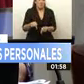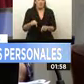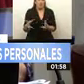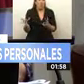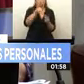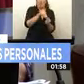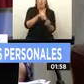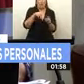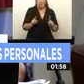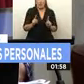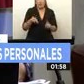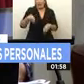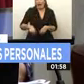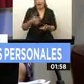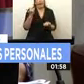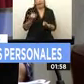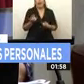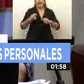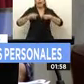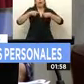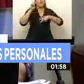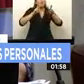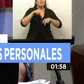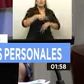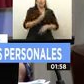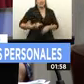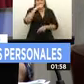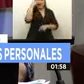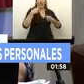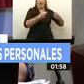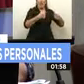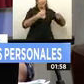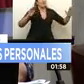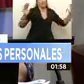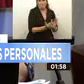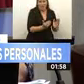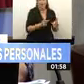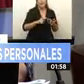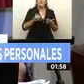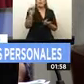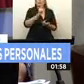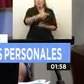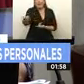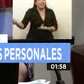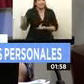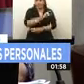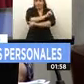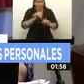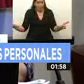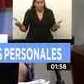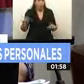Argentina restricción del gasto público inexistencia del crédito por tasas positivas